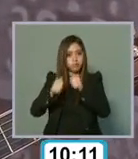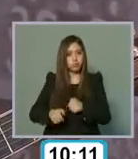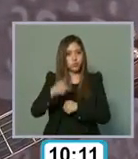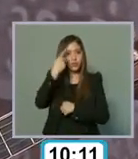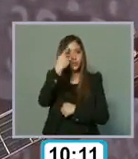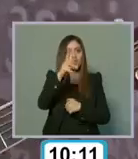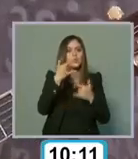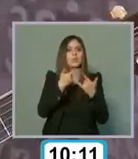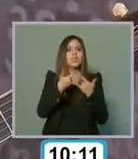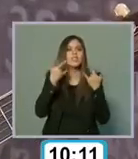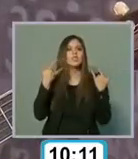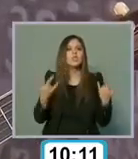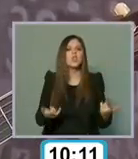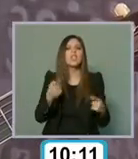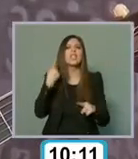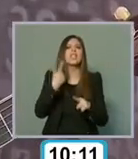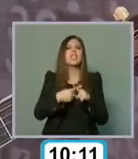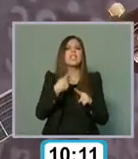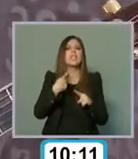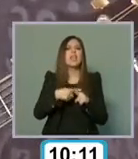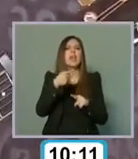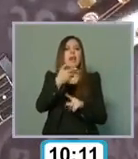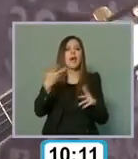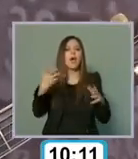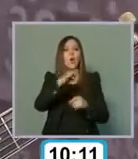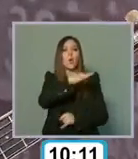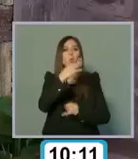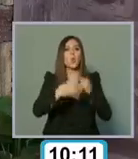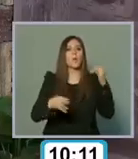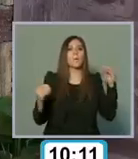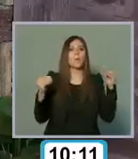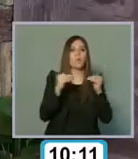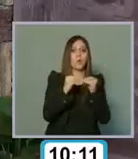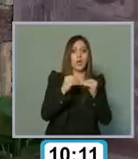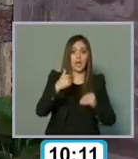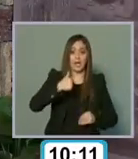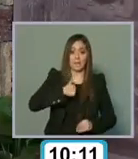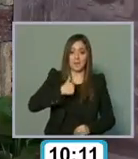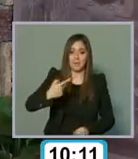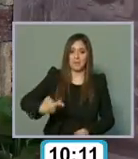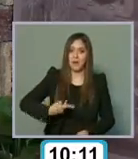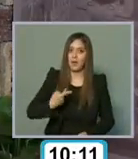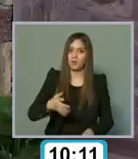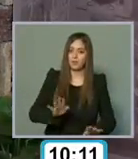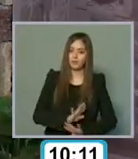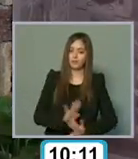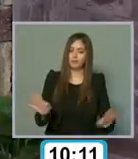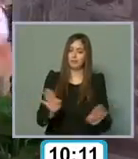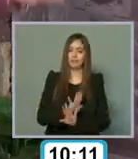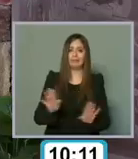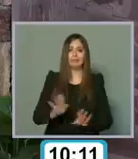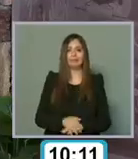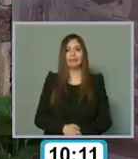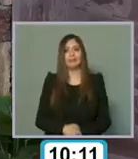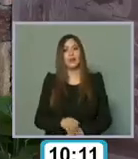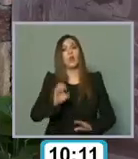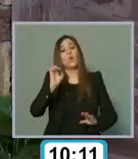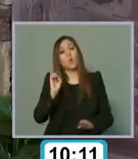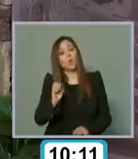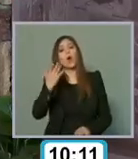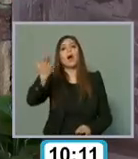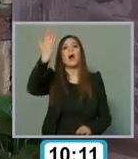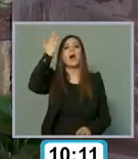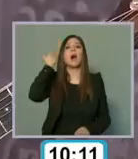quién le darían ese último beso. No me lo preguntes a mí, por favor, porque... Y a quién le